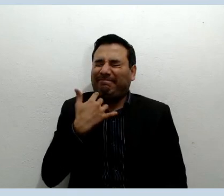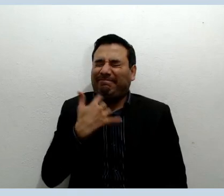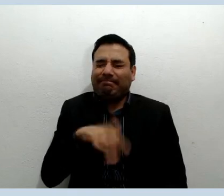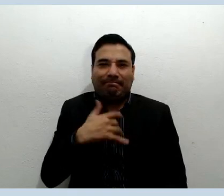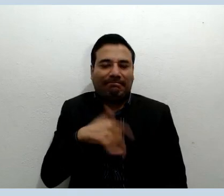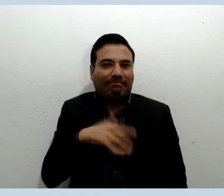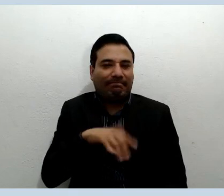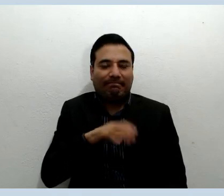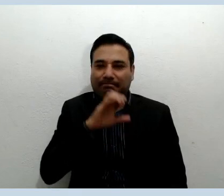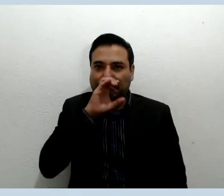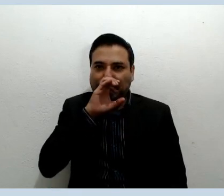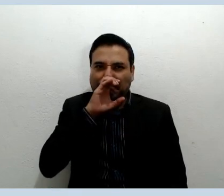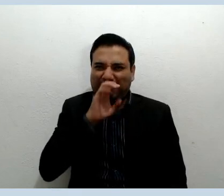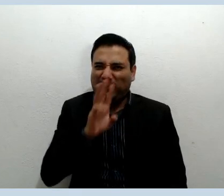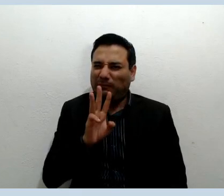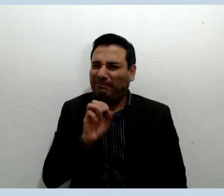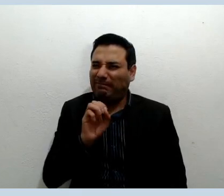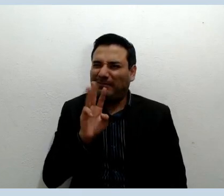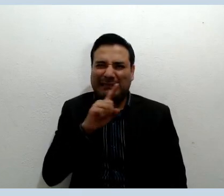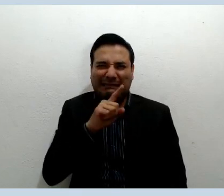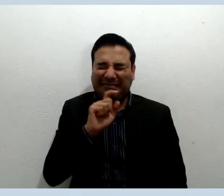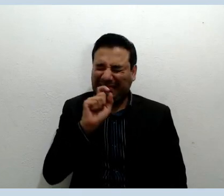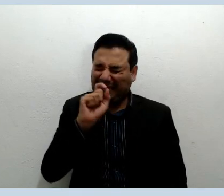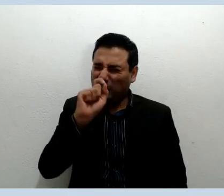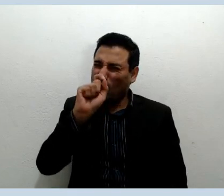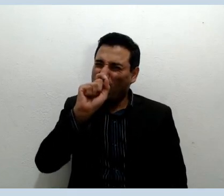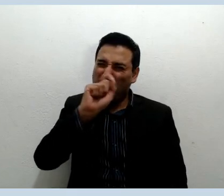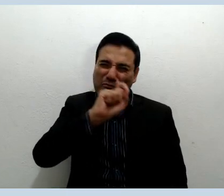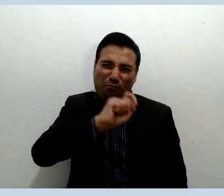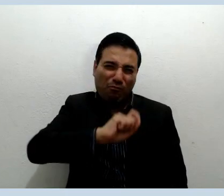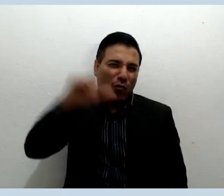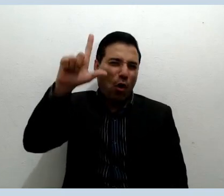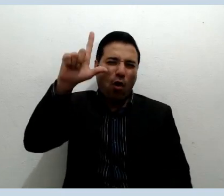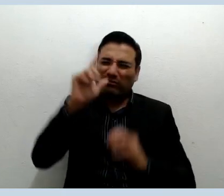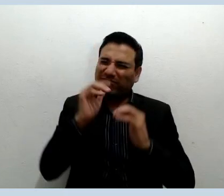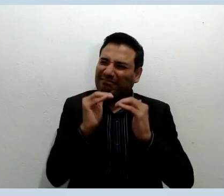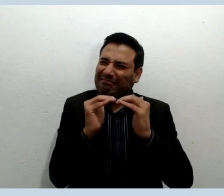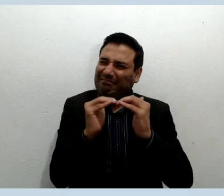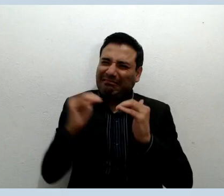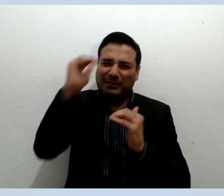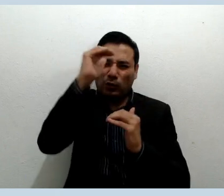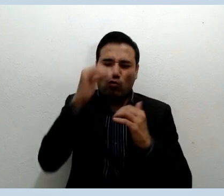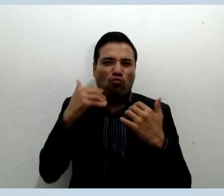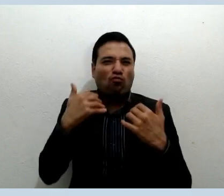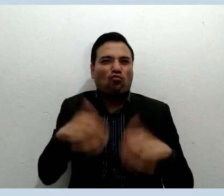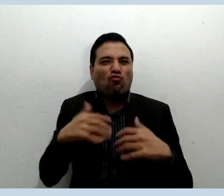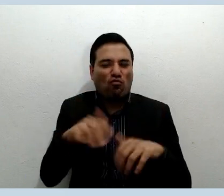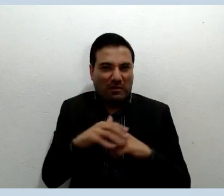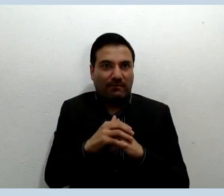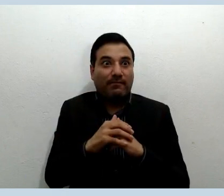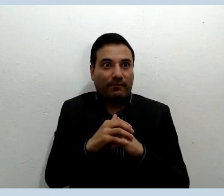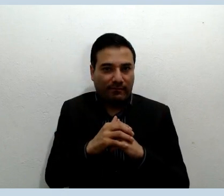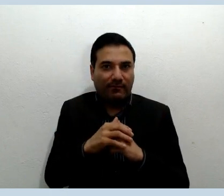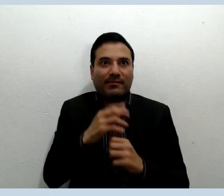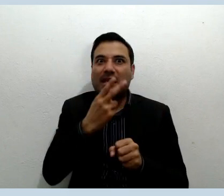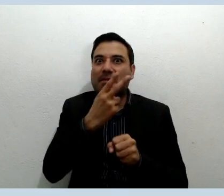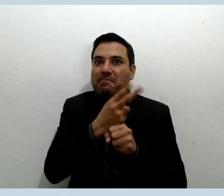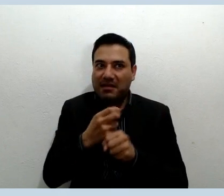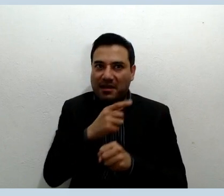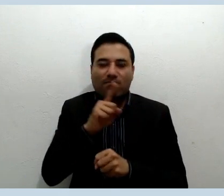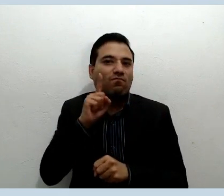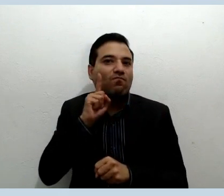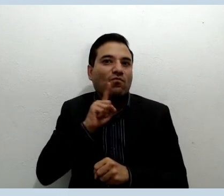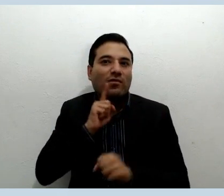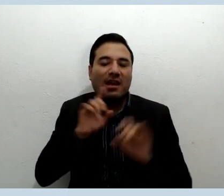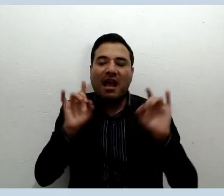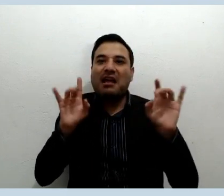lo más pro de lo Pro Ah no es cierto pero pero sí fue muy Pro como tener a Ángeles que aparte como